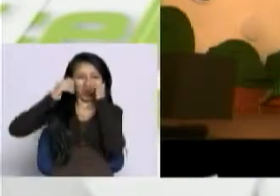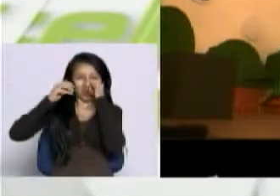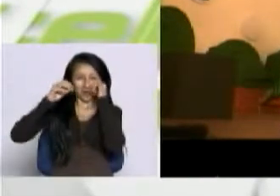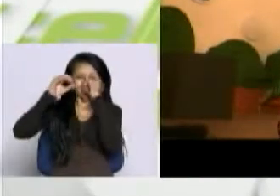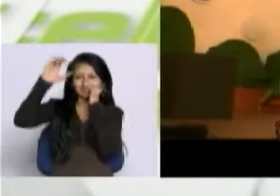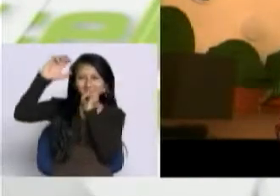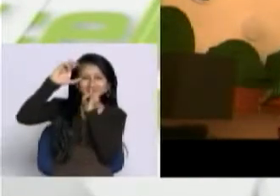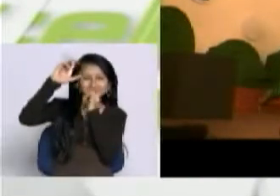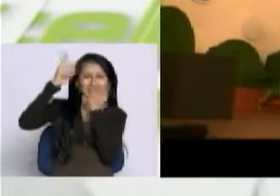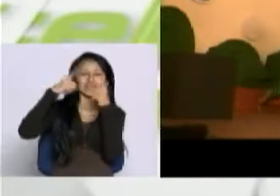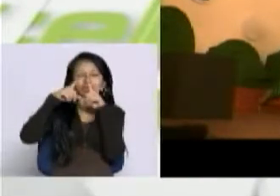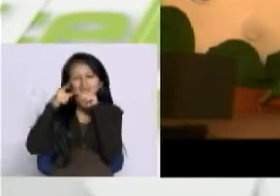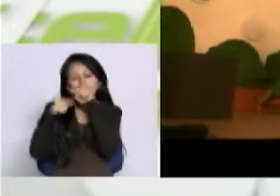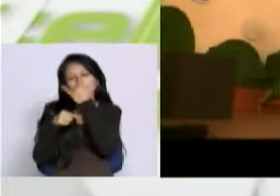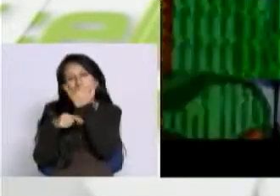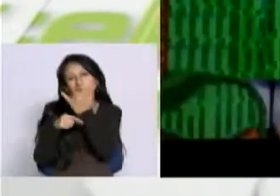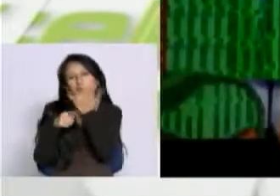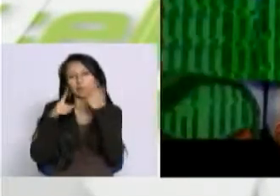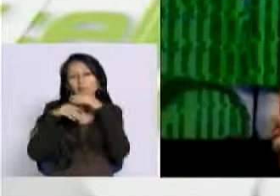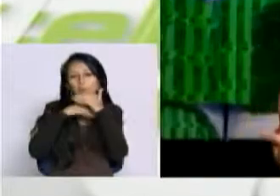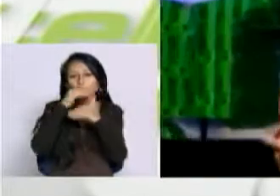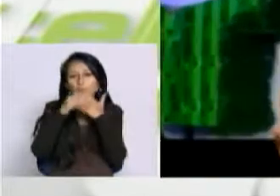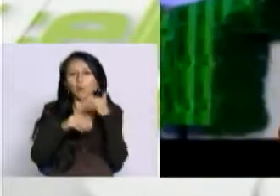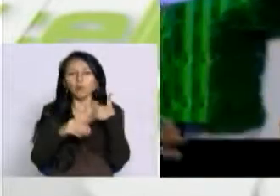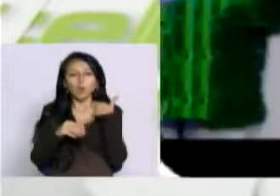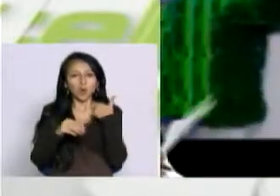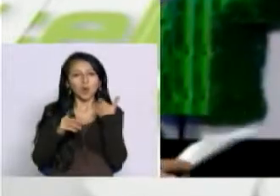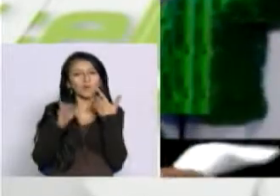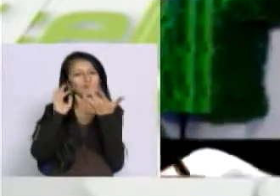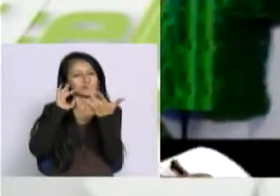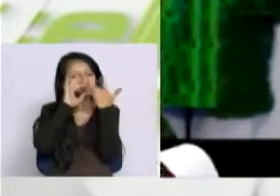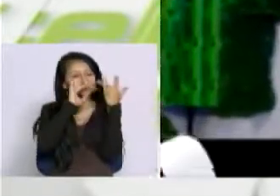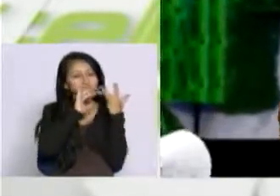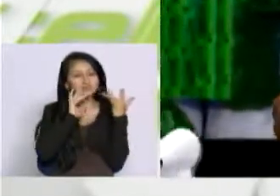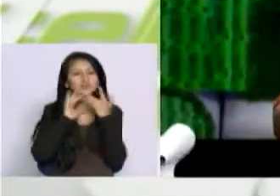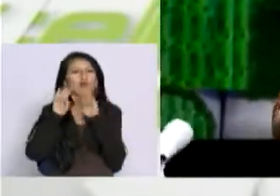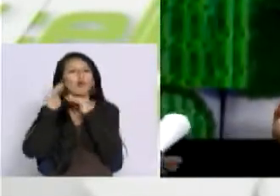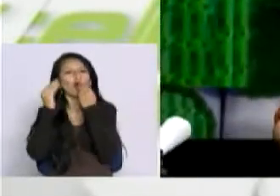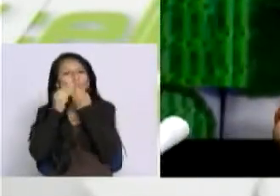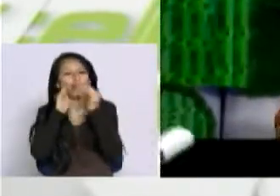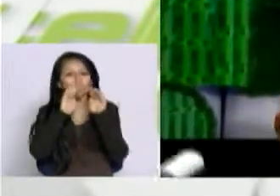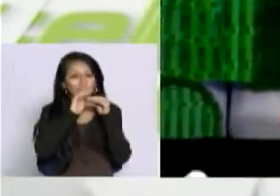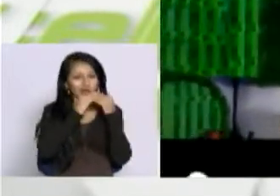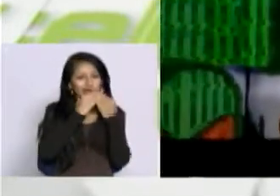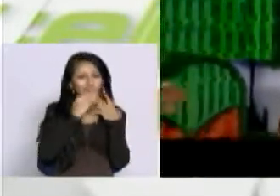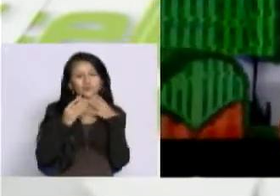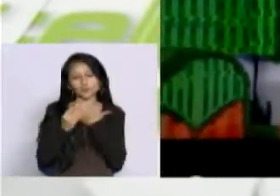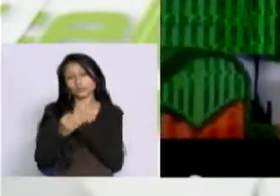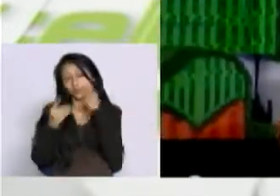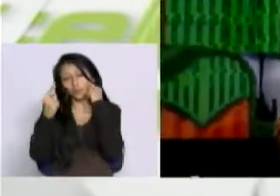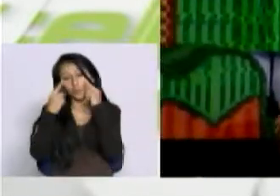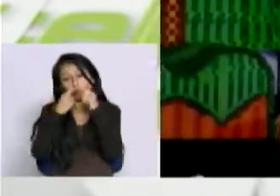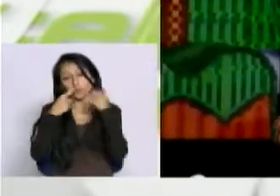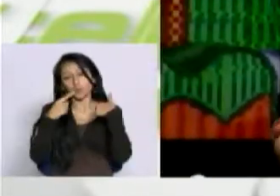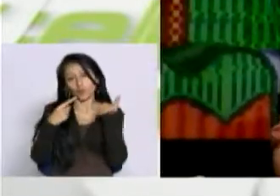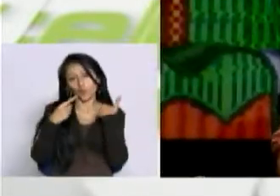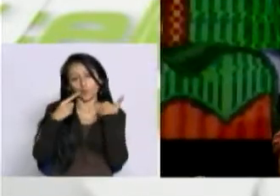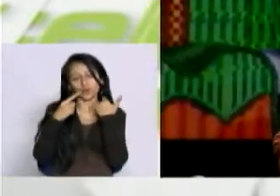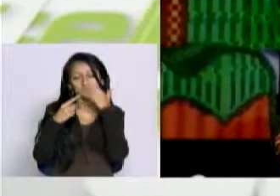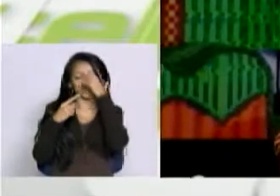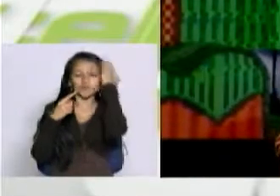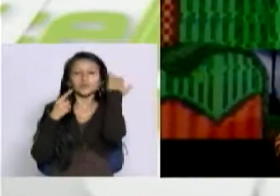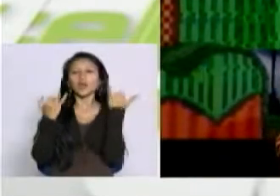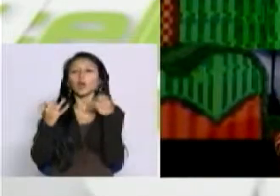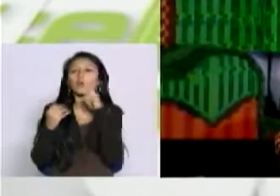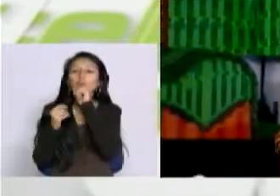un estudio también con los diferentes jóvenes, adolescentes, que son nuestra demográfica, nuestro público objetivo, y les preguntamos